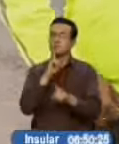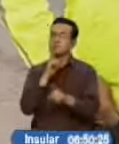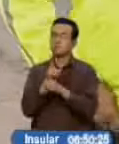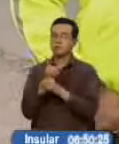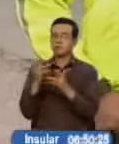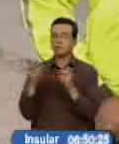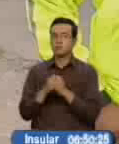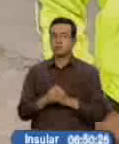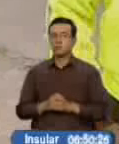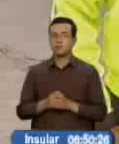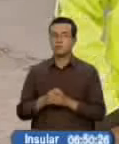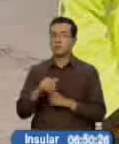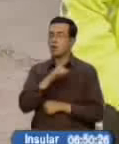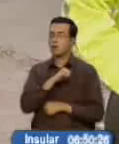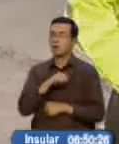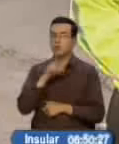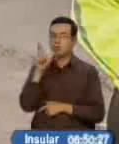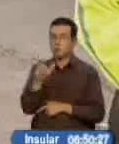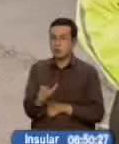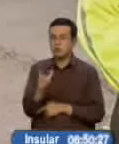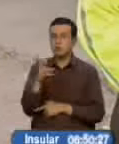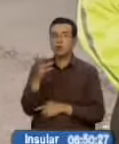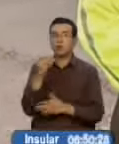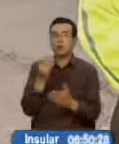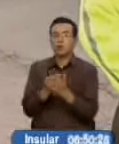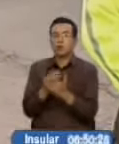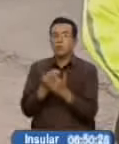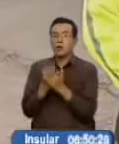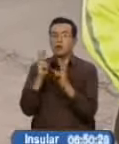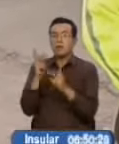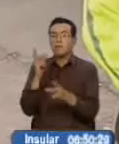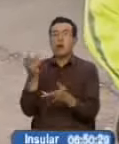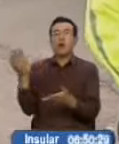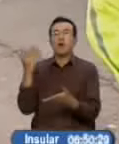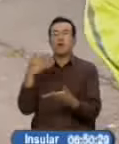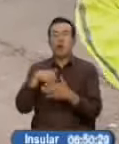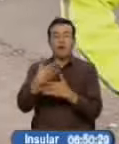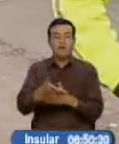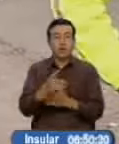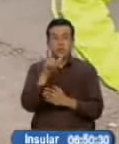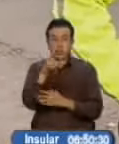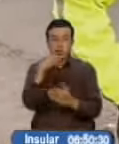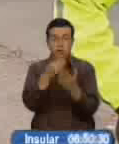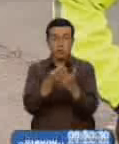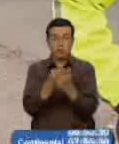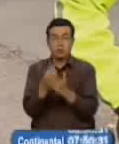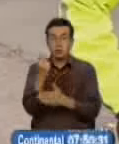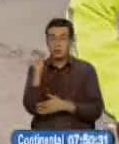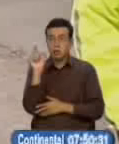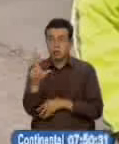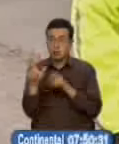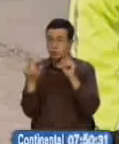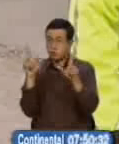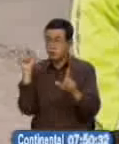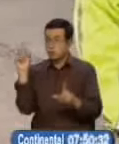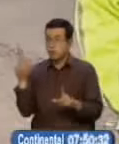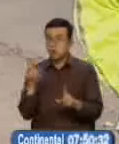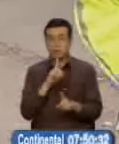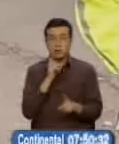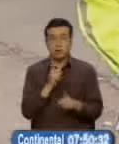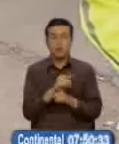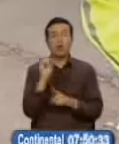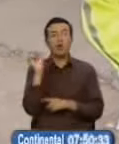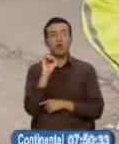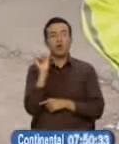coronel, ¿qué actitud debe tomar el hincha para con los revendedores? ¿Comprarles una entrada en precios exorbitantes como la están ofreciendo